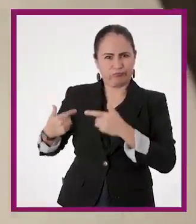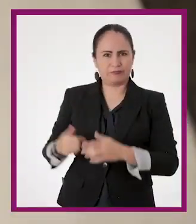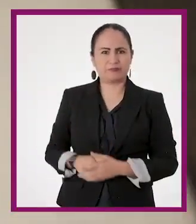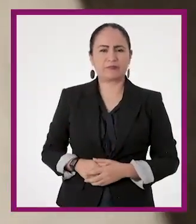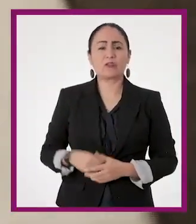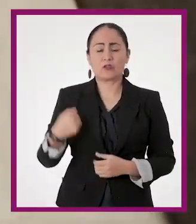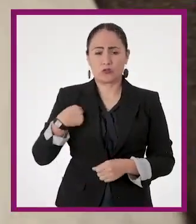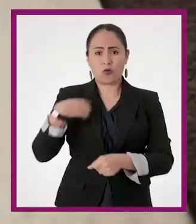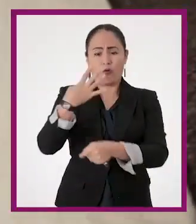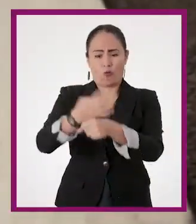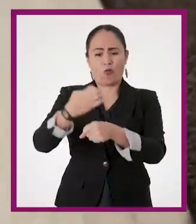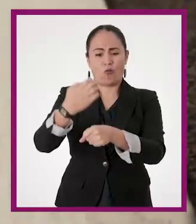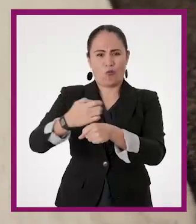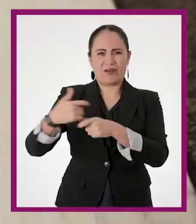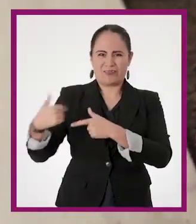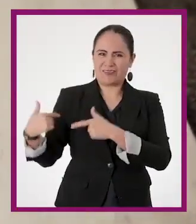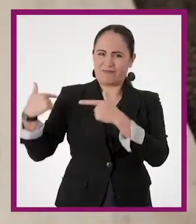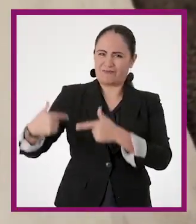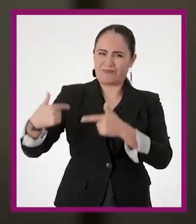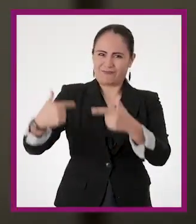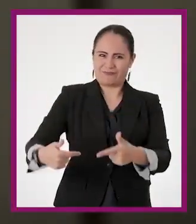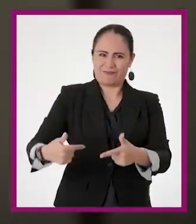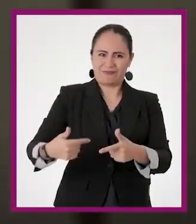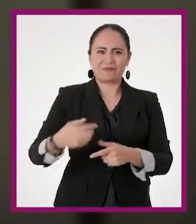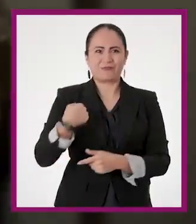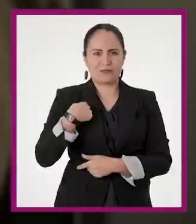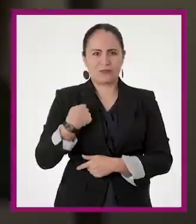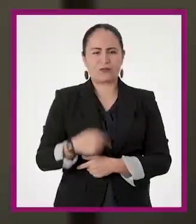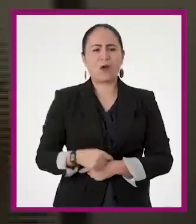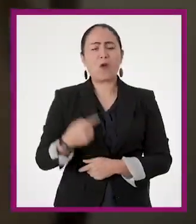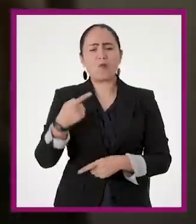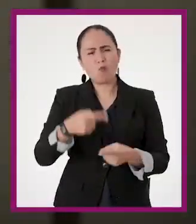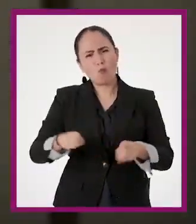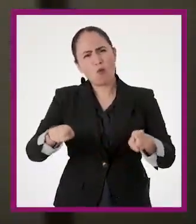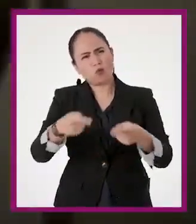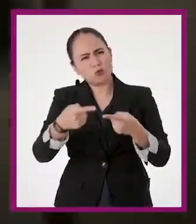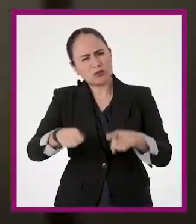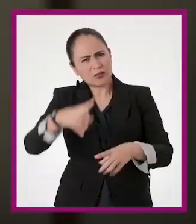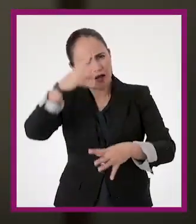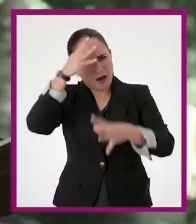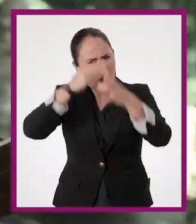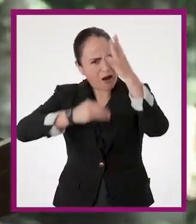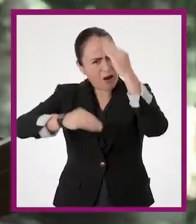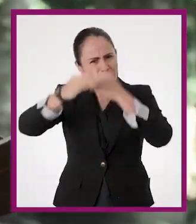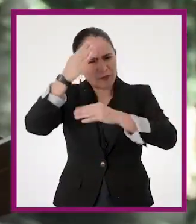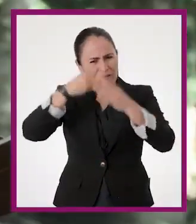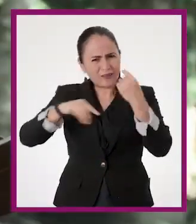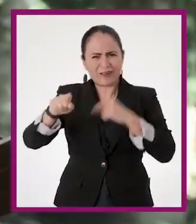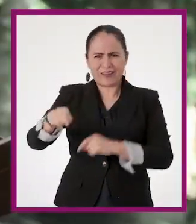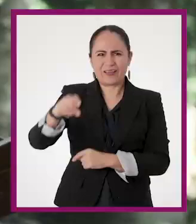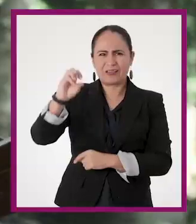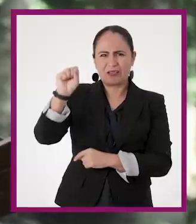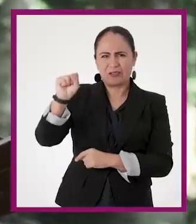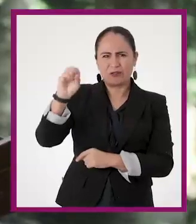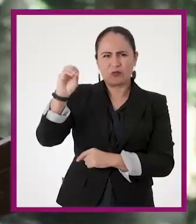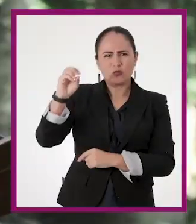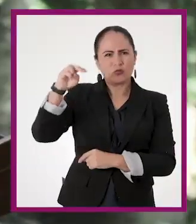ya por cuarta generación. Y bueno, la música que hemos aprendido, el son jarocho,